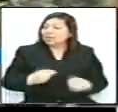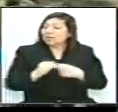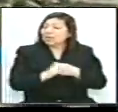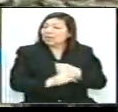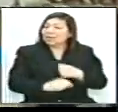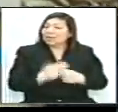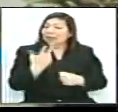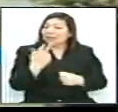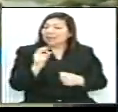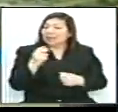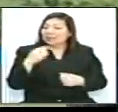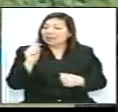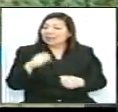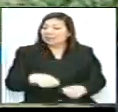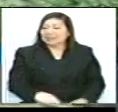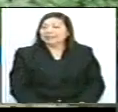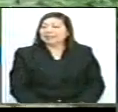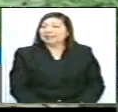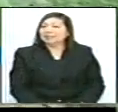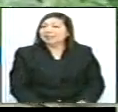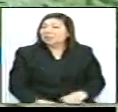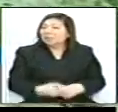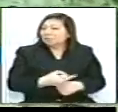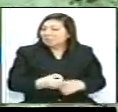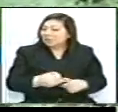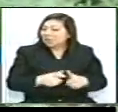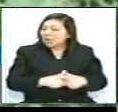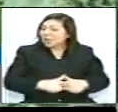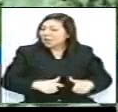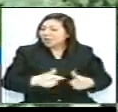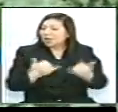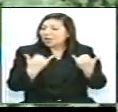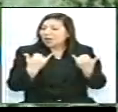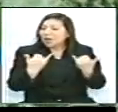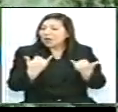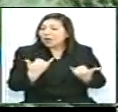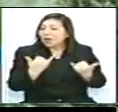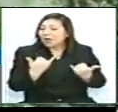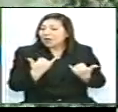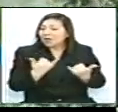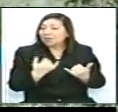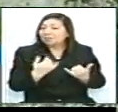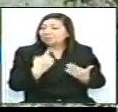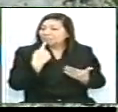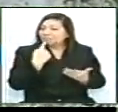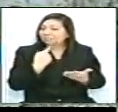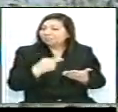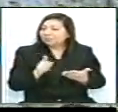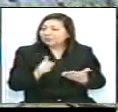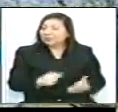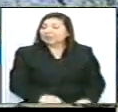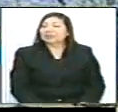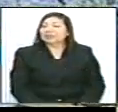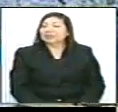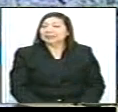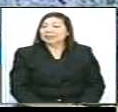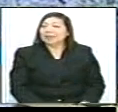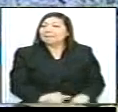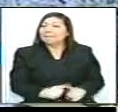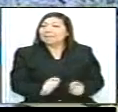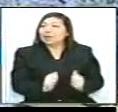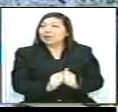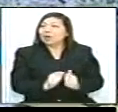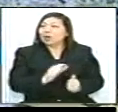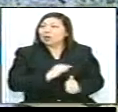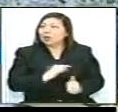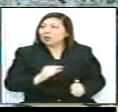y 30% en los gobiernos regionales y locales. Hoy evidenciaremos con datos los